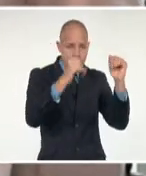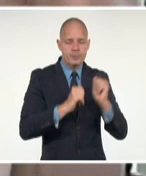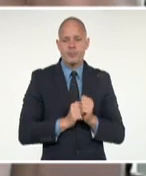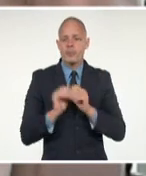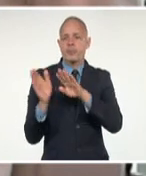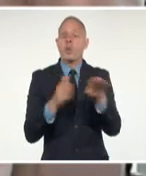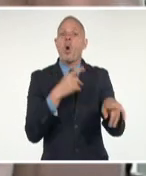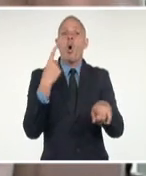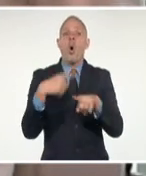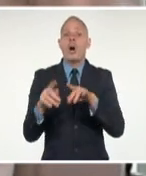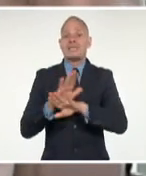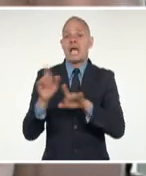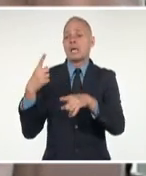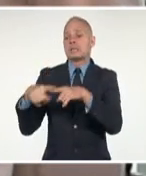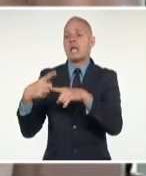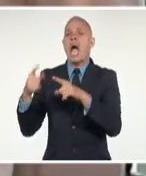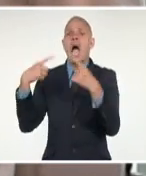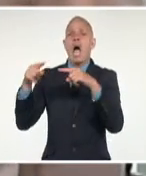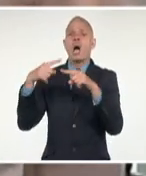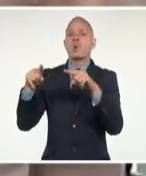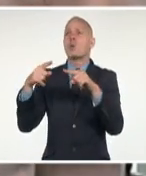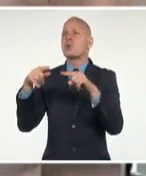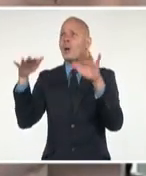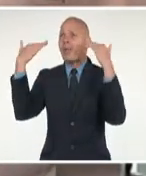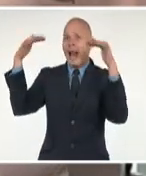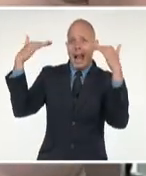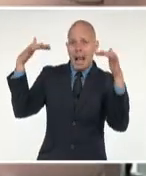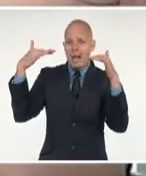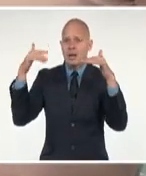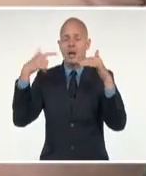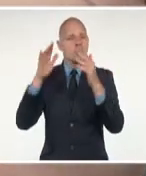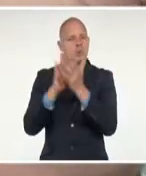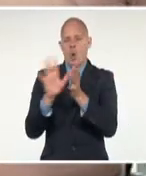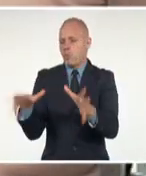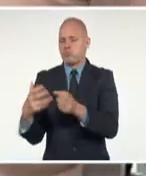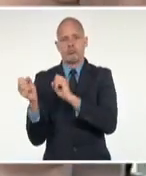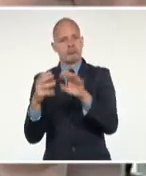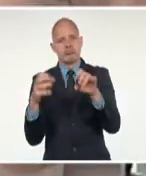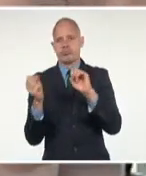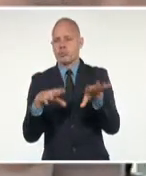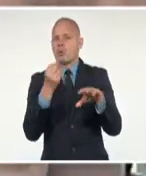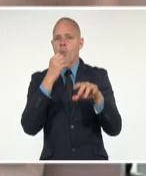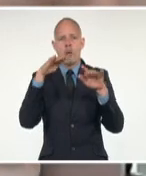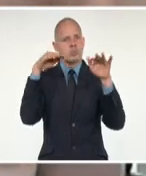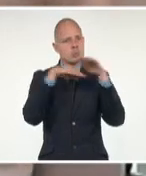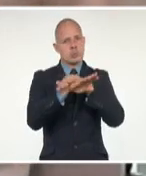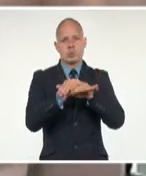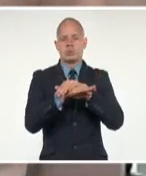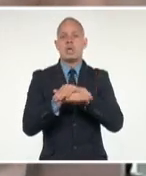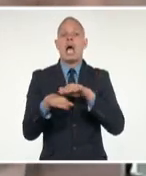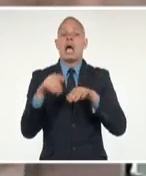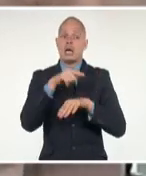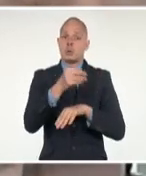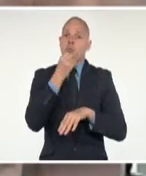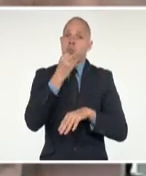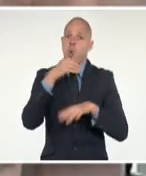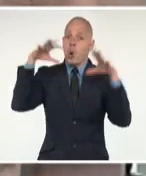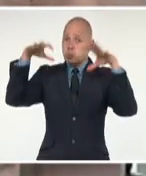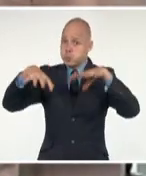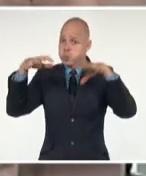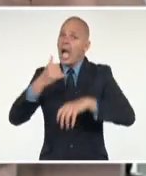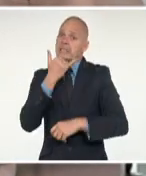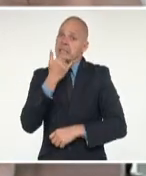que estábamos puestas hacer y deteriorados por el paso de del ciclo otro